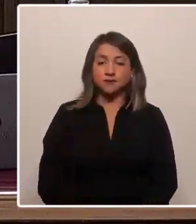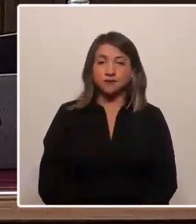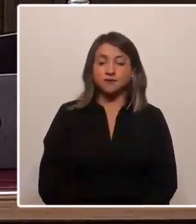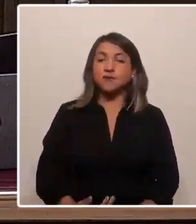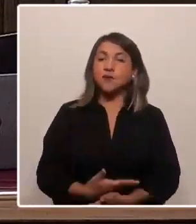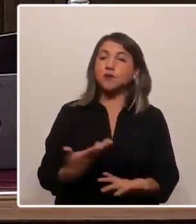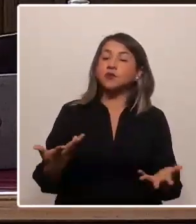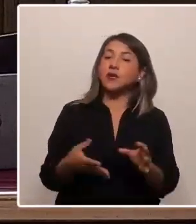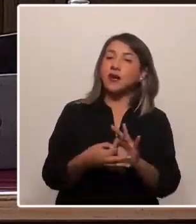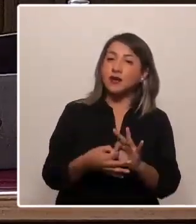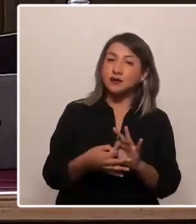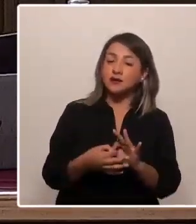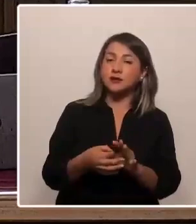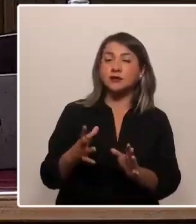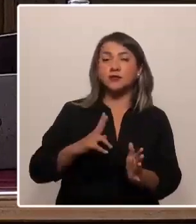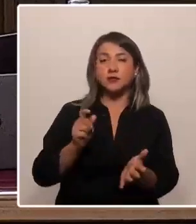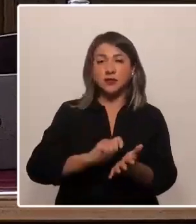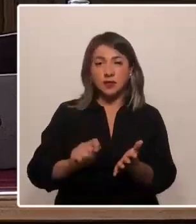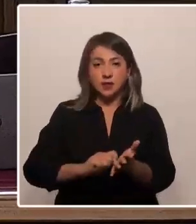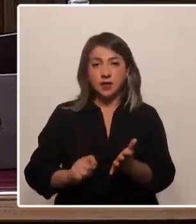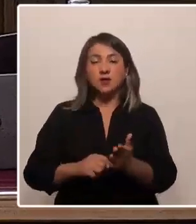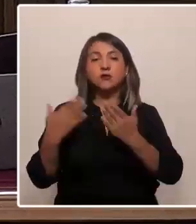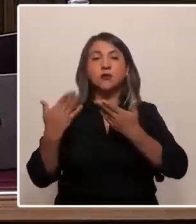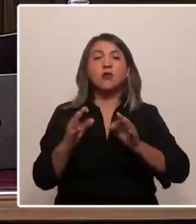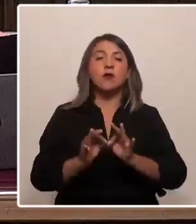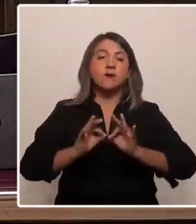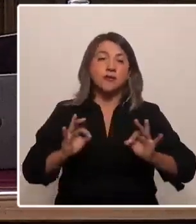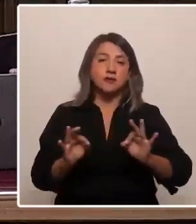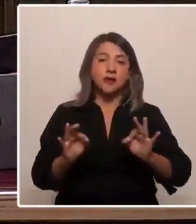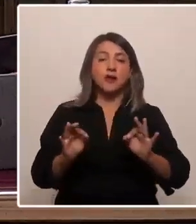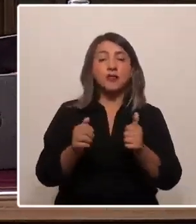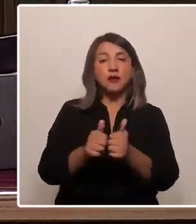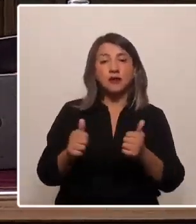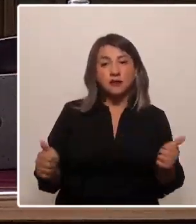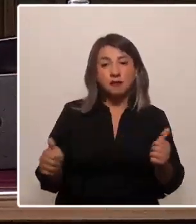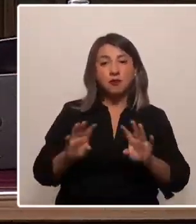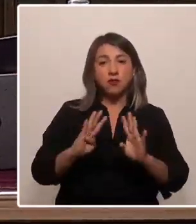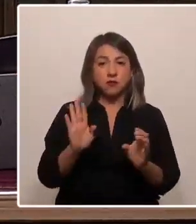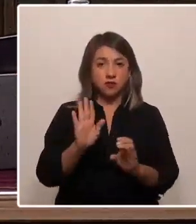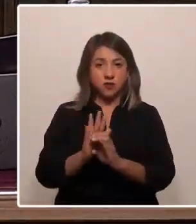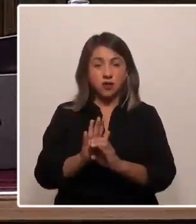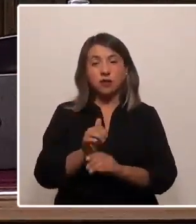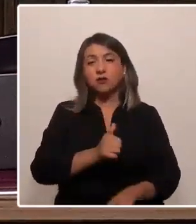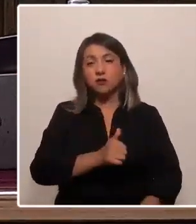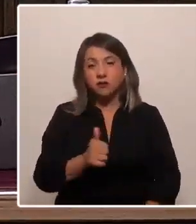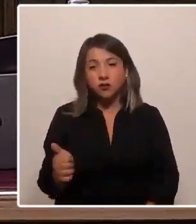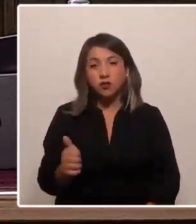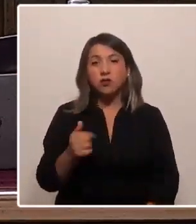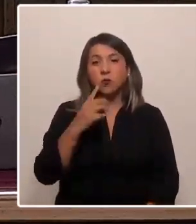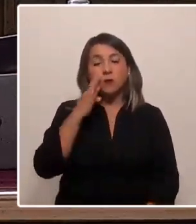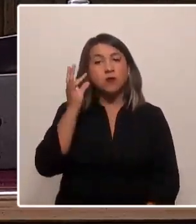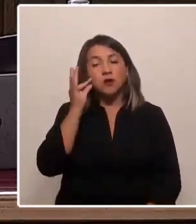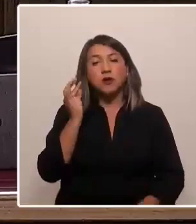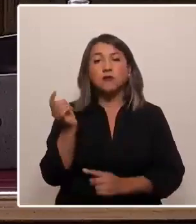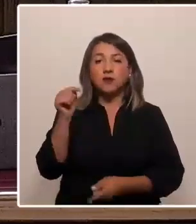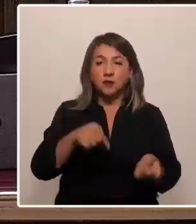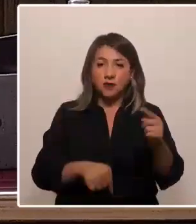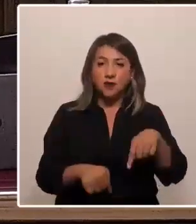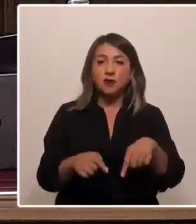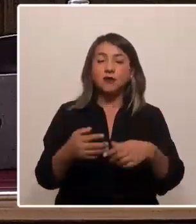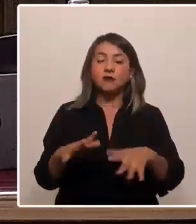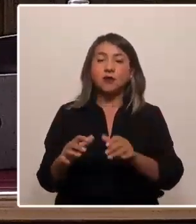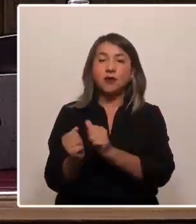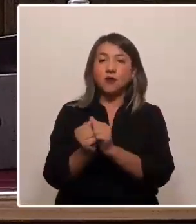Muchas gracias, secretario. Un saludo especial a la mesa, a los convencionales y las convencionales presentes y que nos